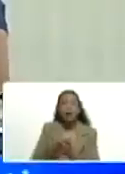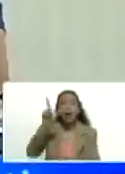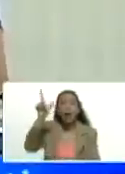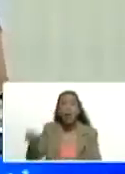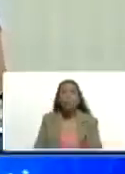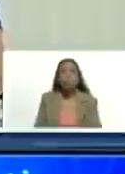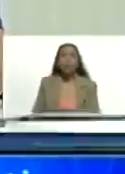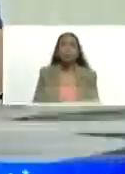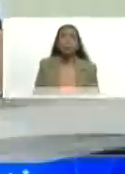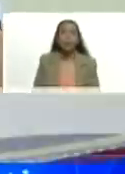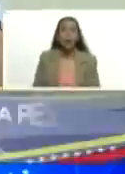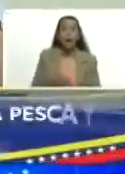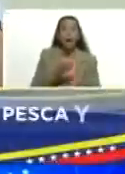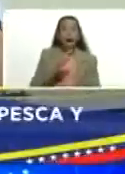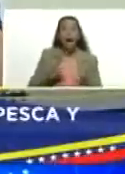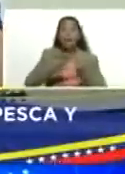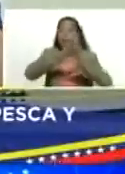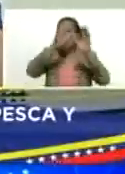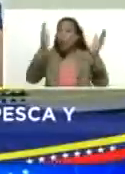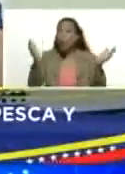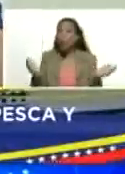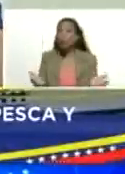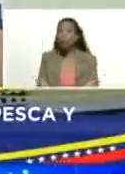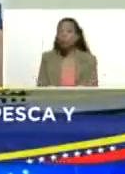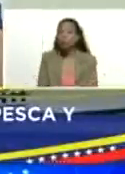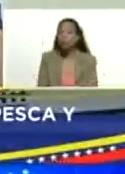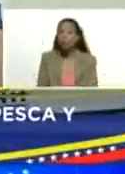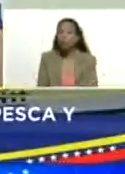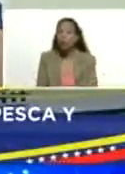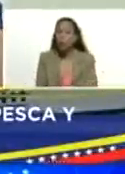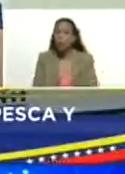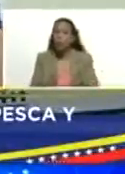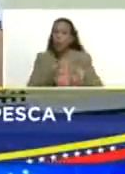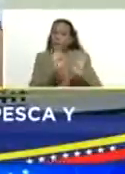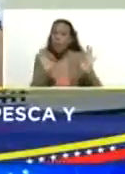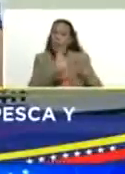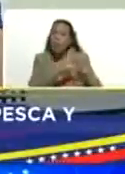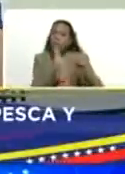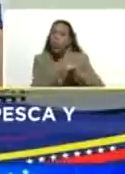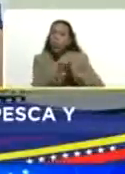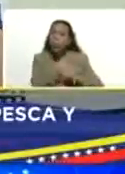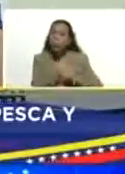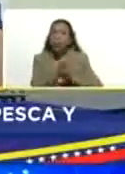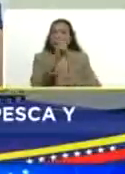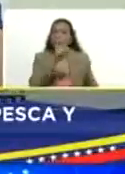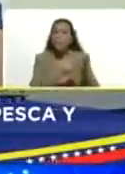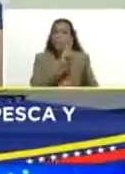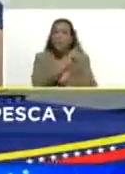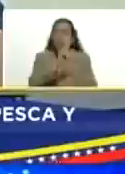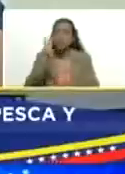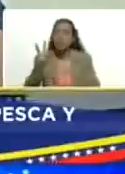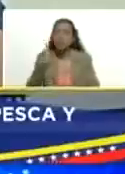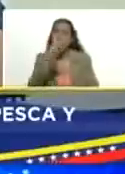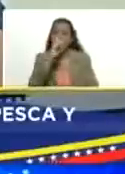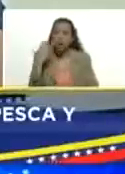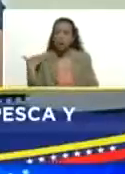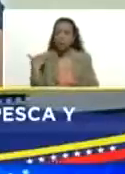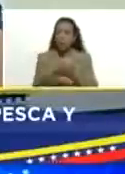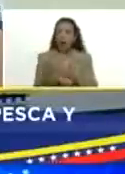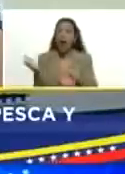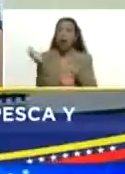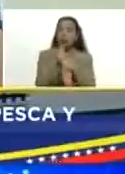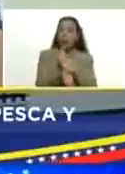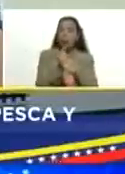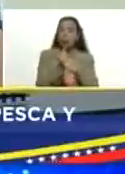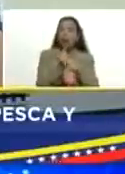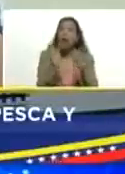Sí, presidente, a nivel mundial, la acuicultura viene, inclusive el último reporte del 2022 de la FAO, alcanzó un